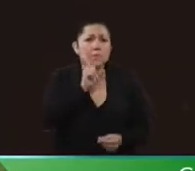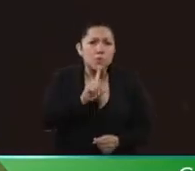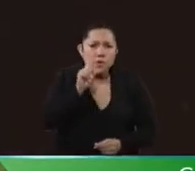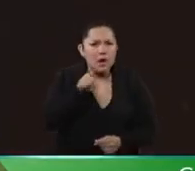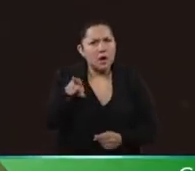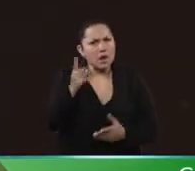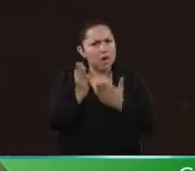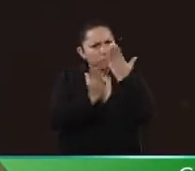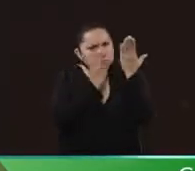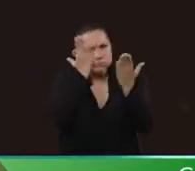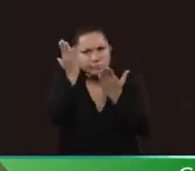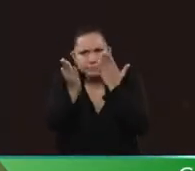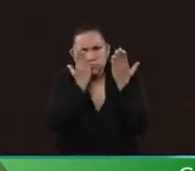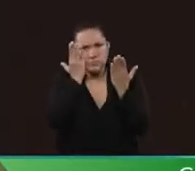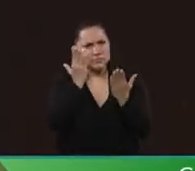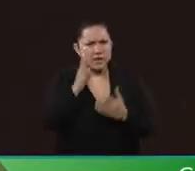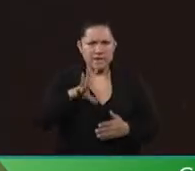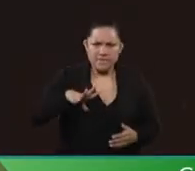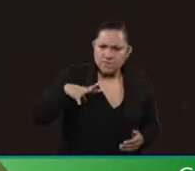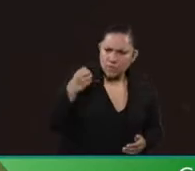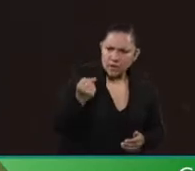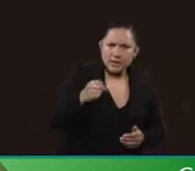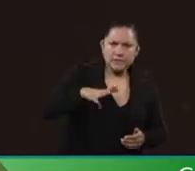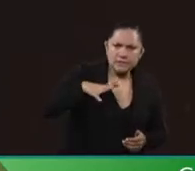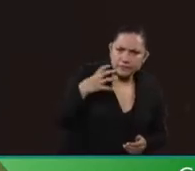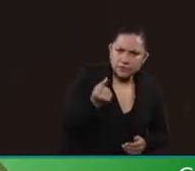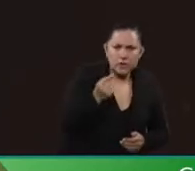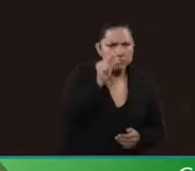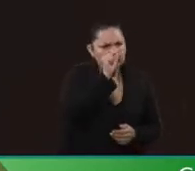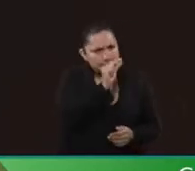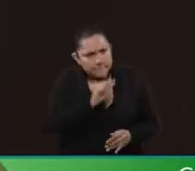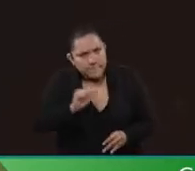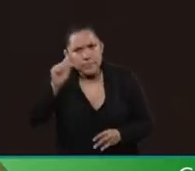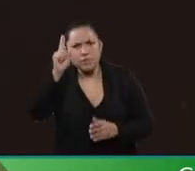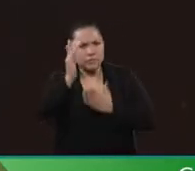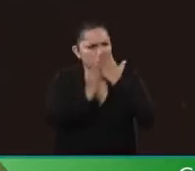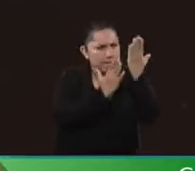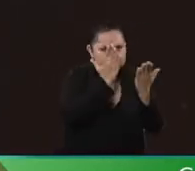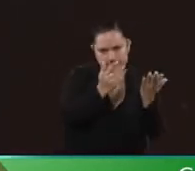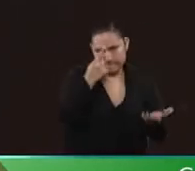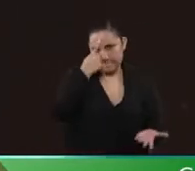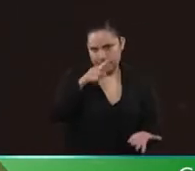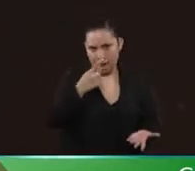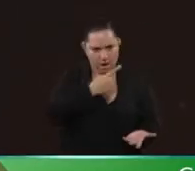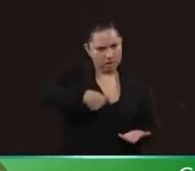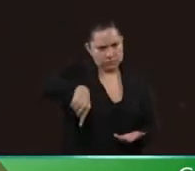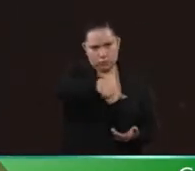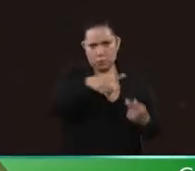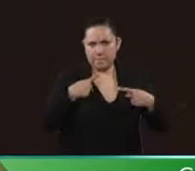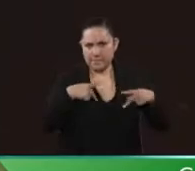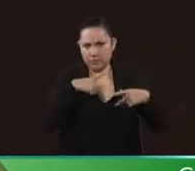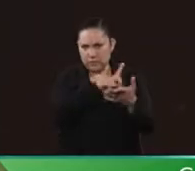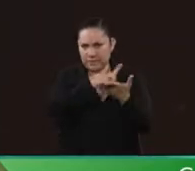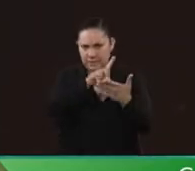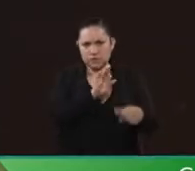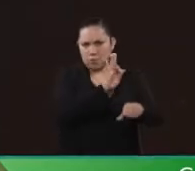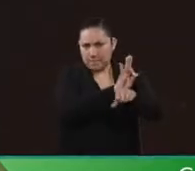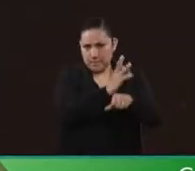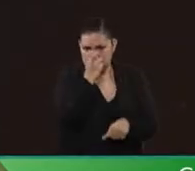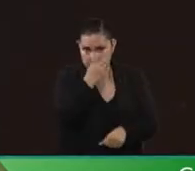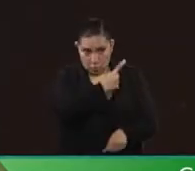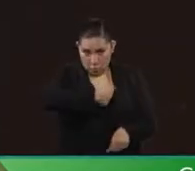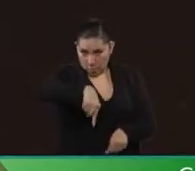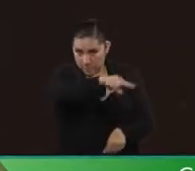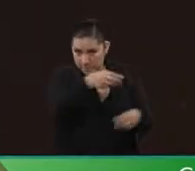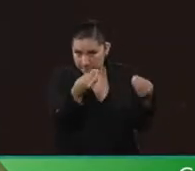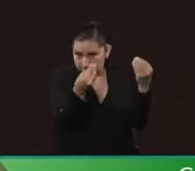su esfuerzo han proyectado sobre el país una visión de justicia y de derecho de los derechos de las personas aquellas también que hoy forman parte de las